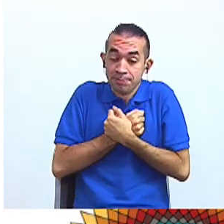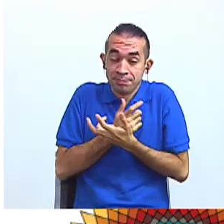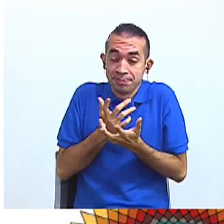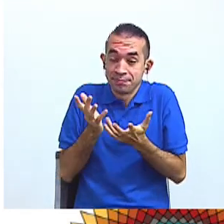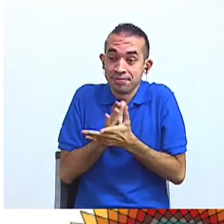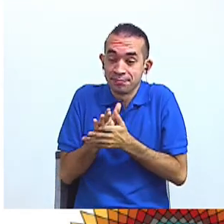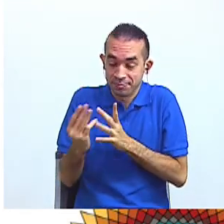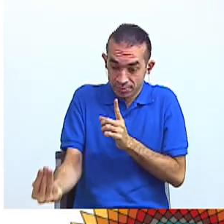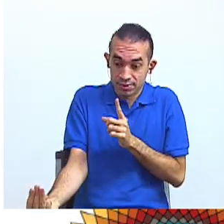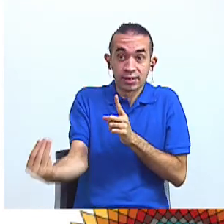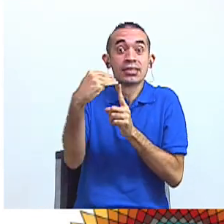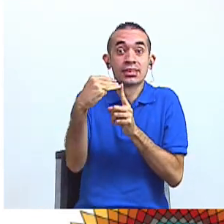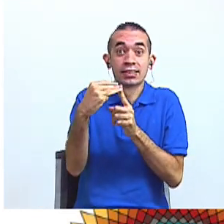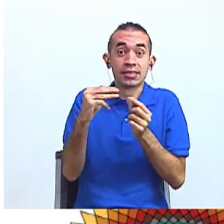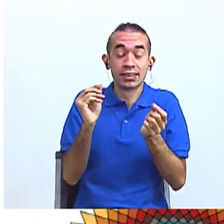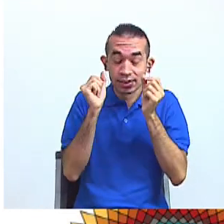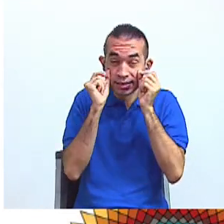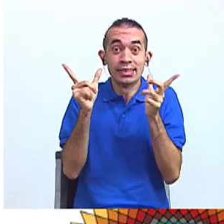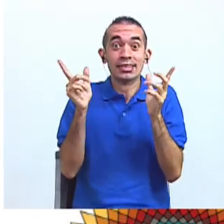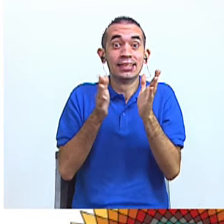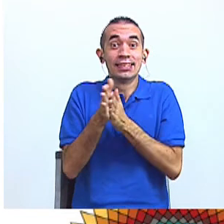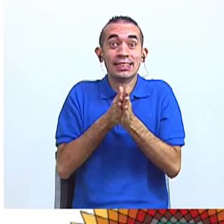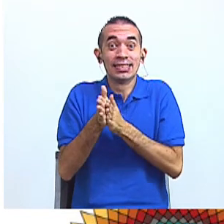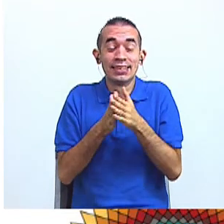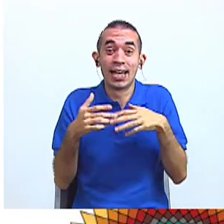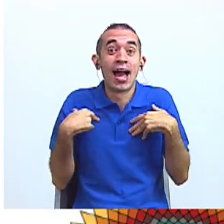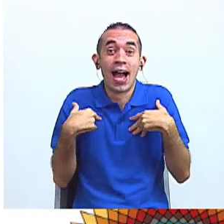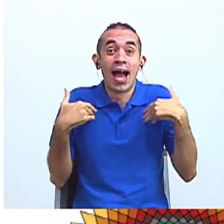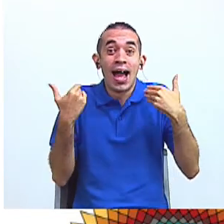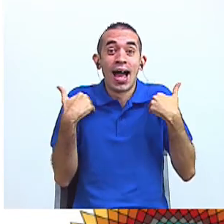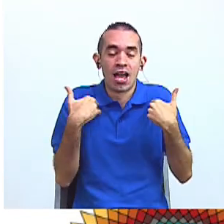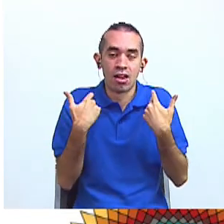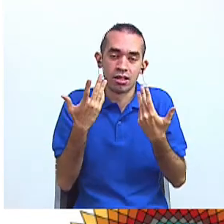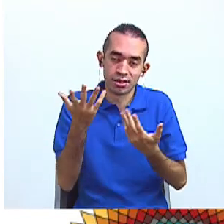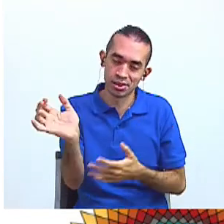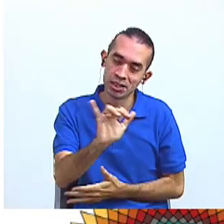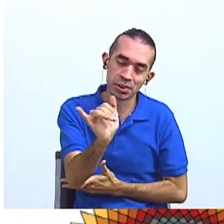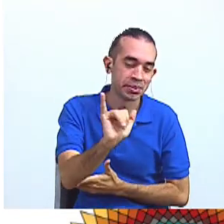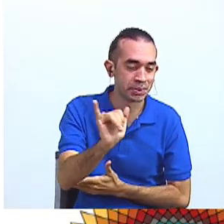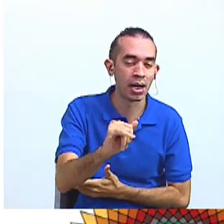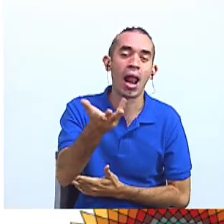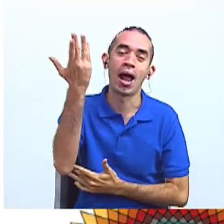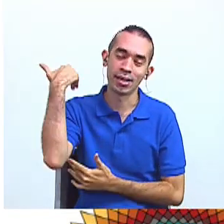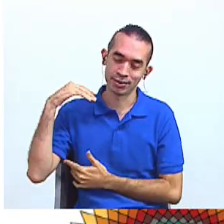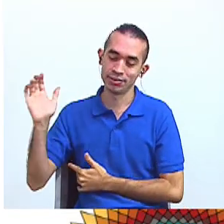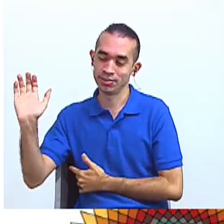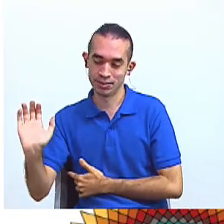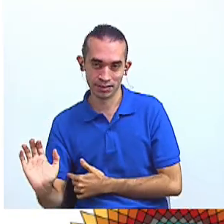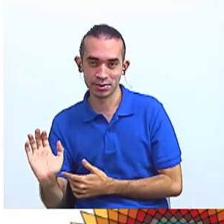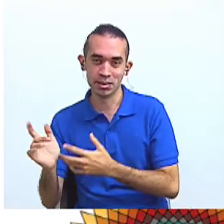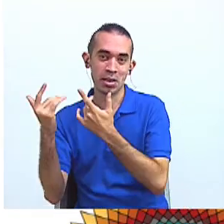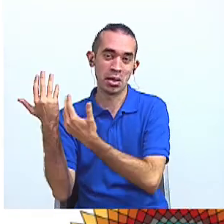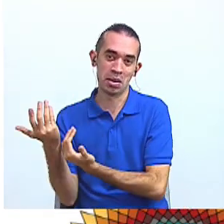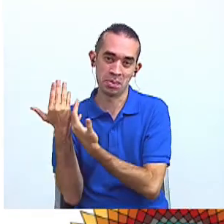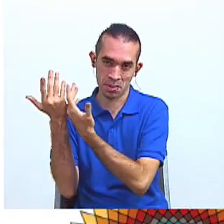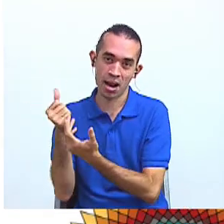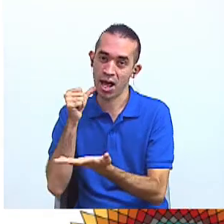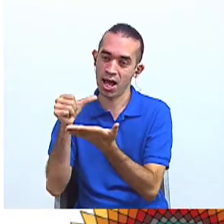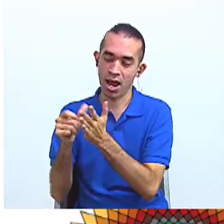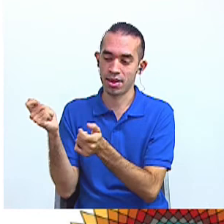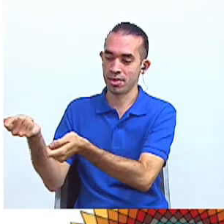fin suena la llegada de ese mensaje. La ilusión que tenemos. Eso mismo sucede con la espera de la